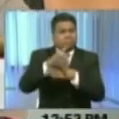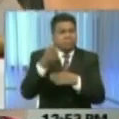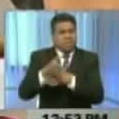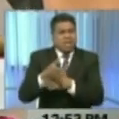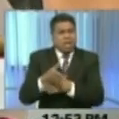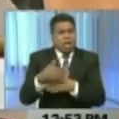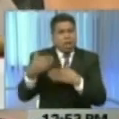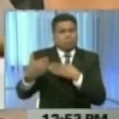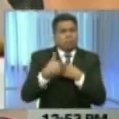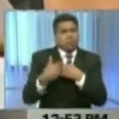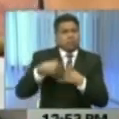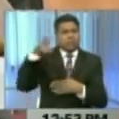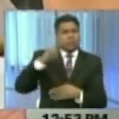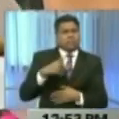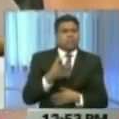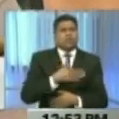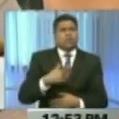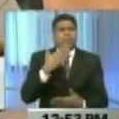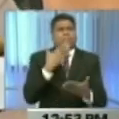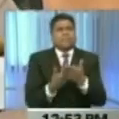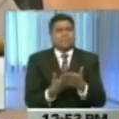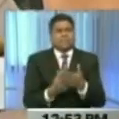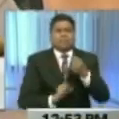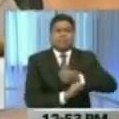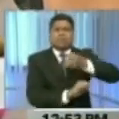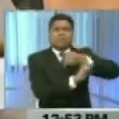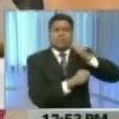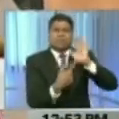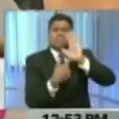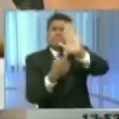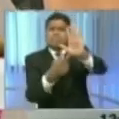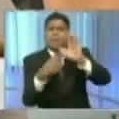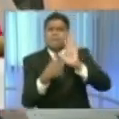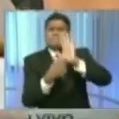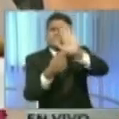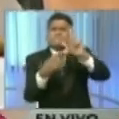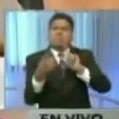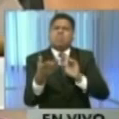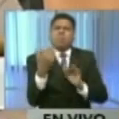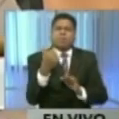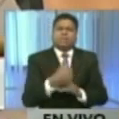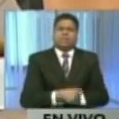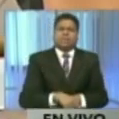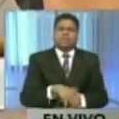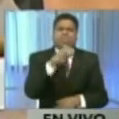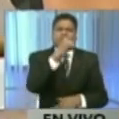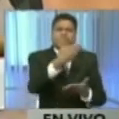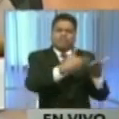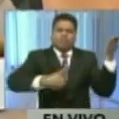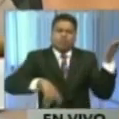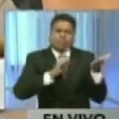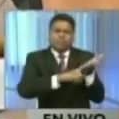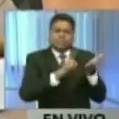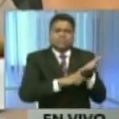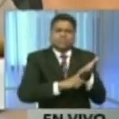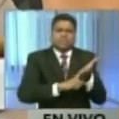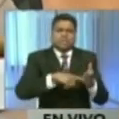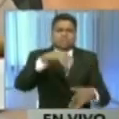por favor, al equipo de apoyo que me proyecte el informe del año 2015 de la CEPAL.